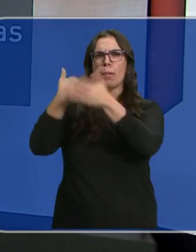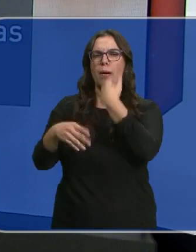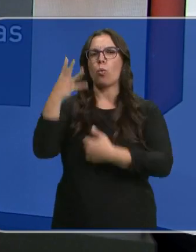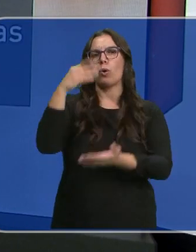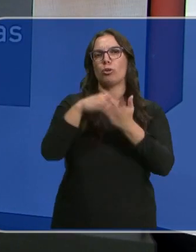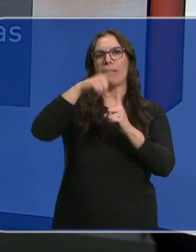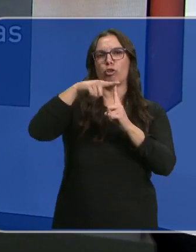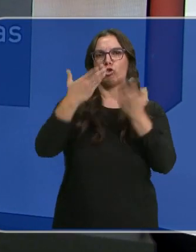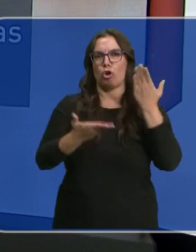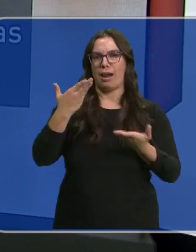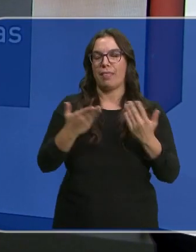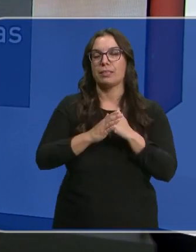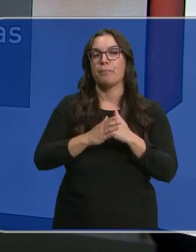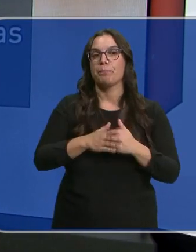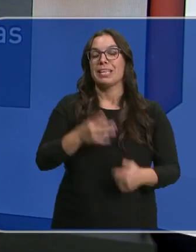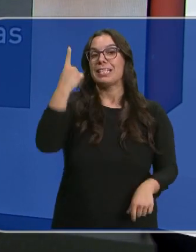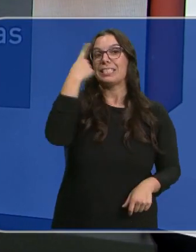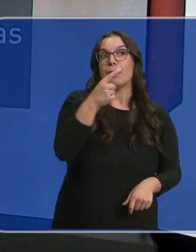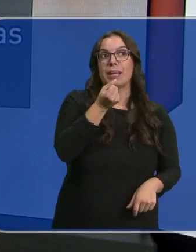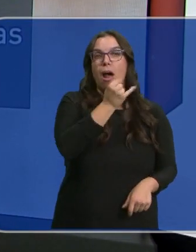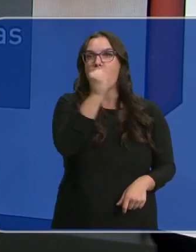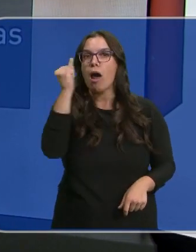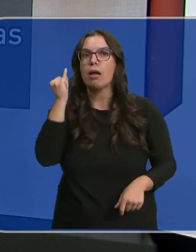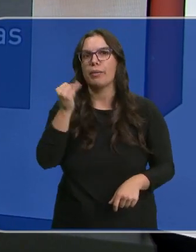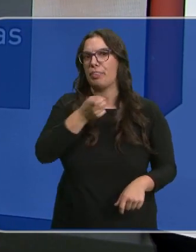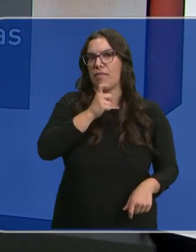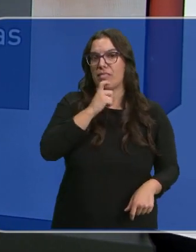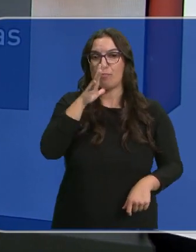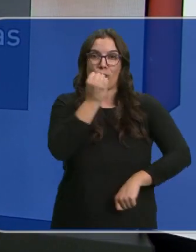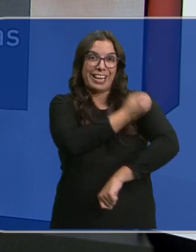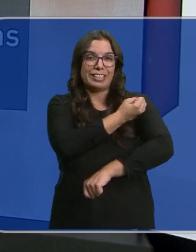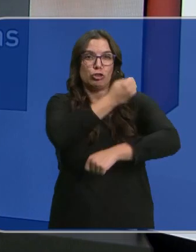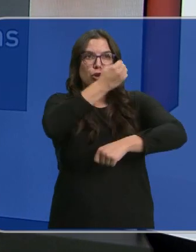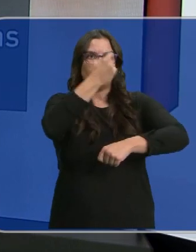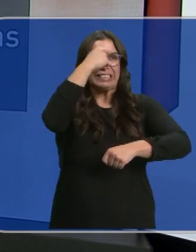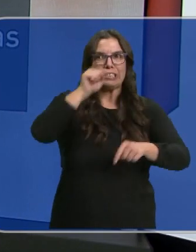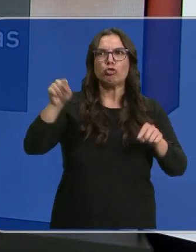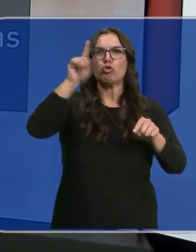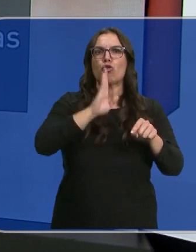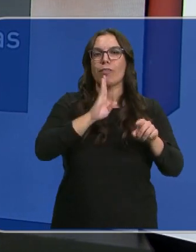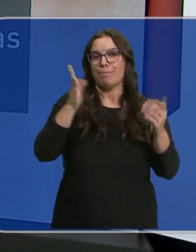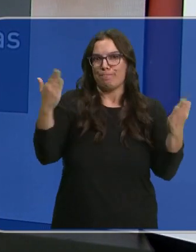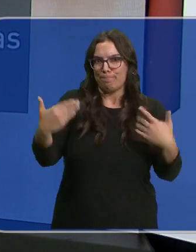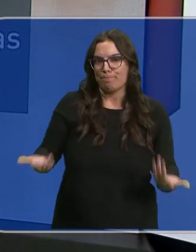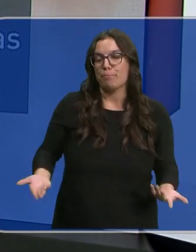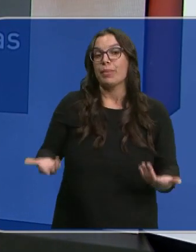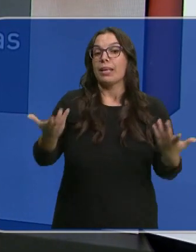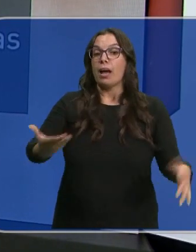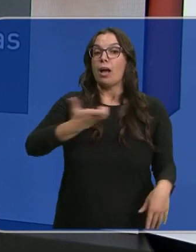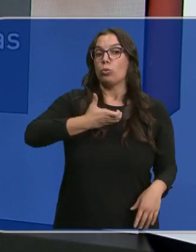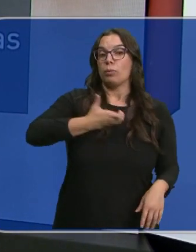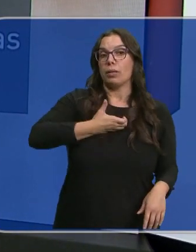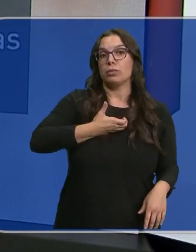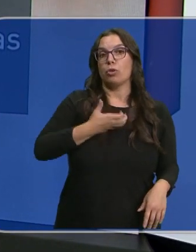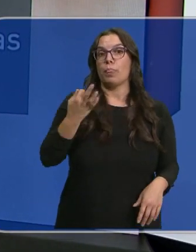de 4.000 toneladas. Saber cuánto amianto queda es muy difícil porque no hay un censo exacto de inmuebles con este compuesto. Los ayuntamientos